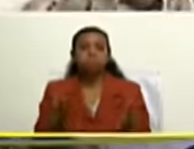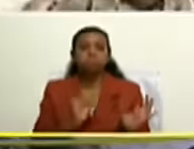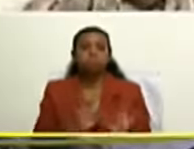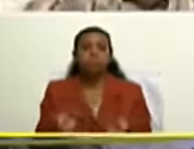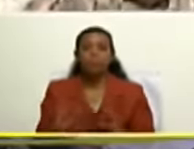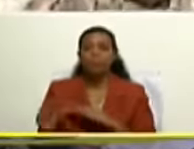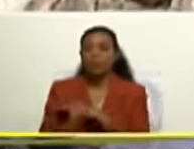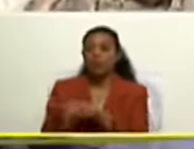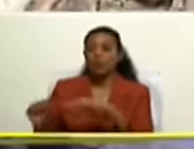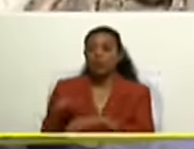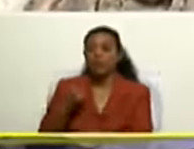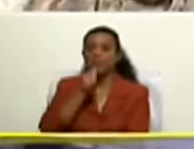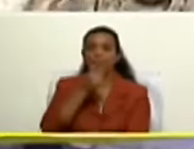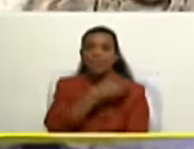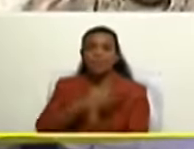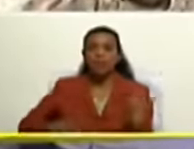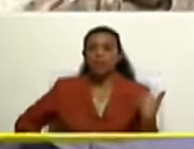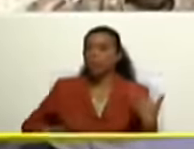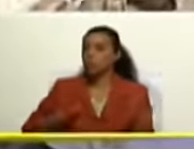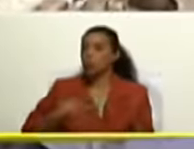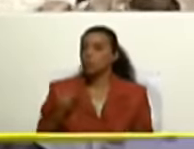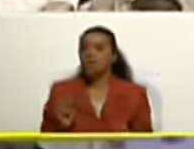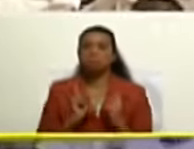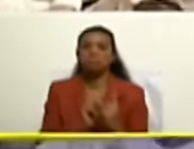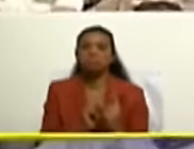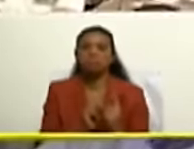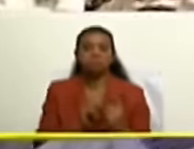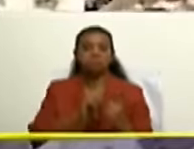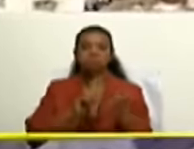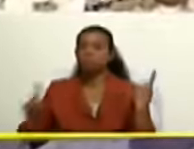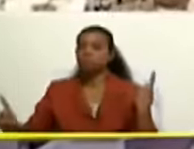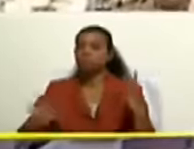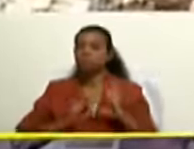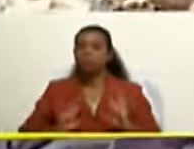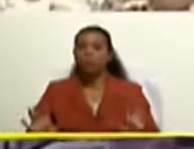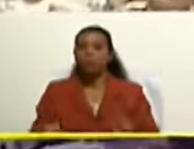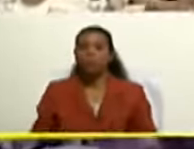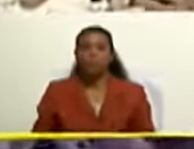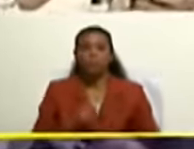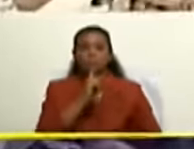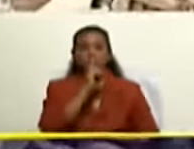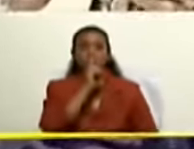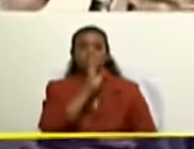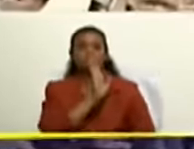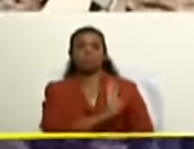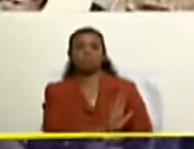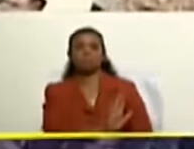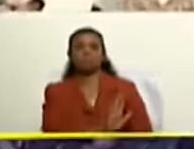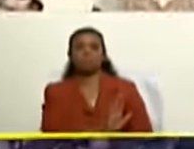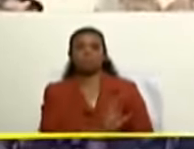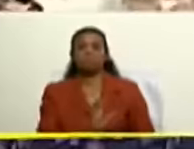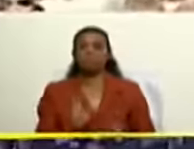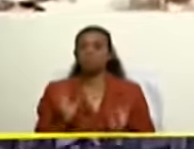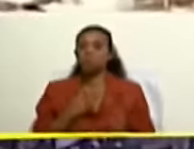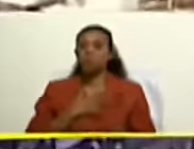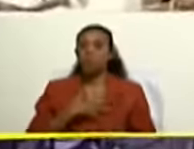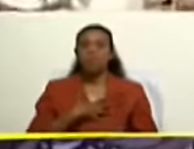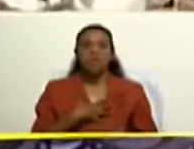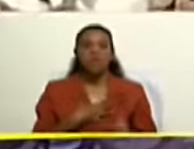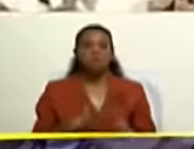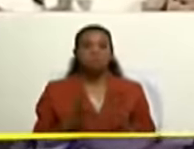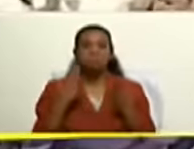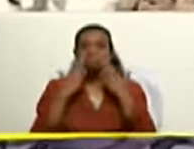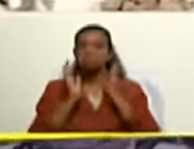República Cooperativa de Guyana, se ha caracterizado por mantenerse de oídos sordos a todos